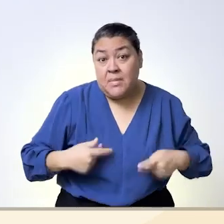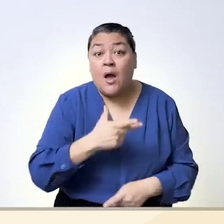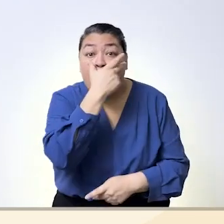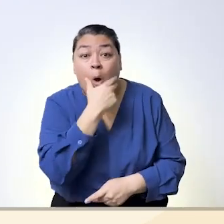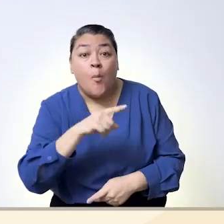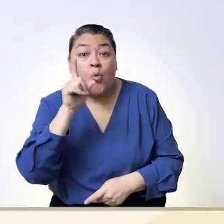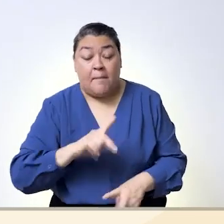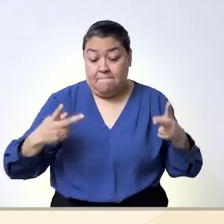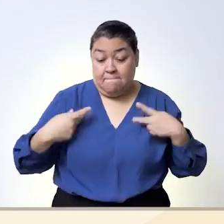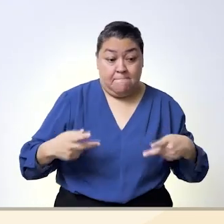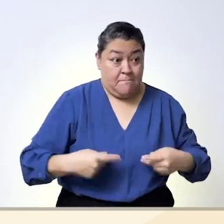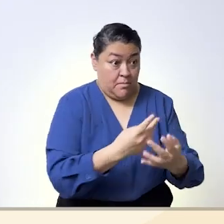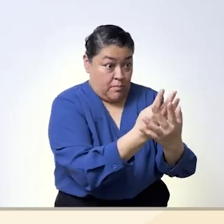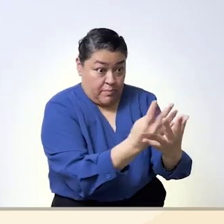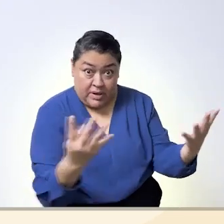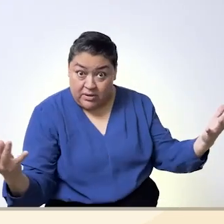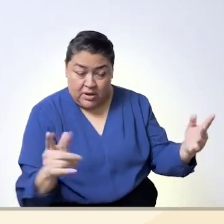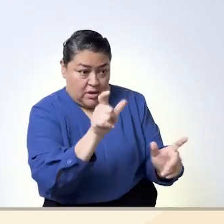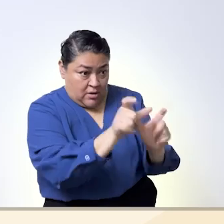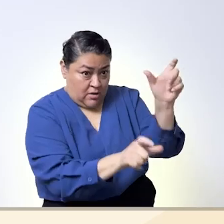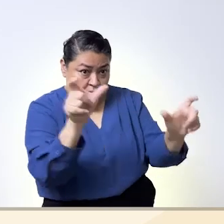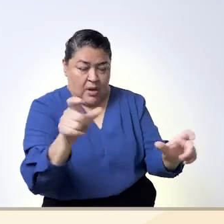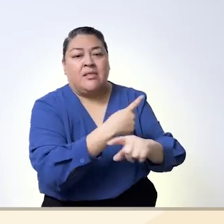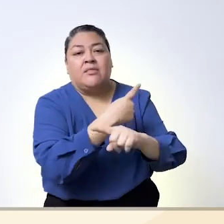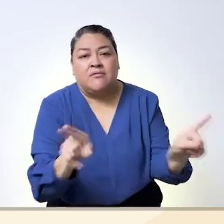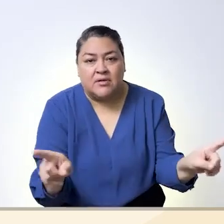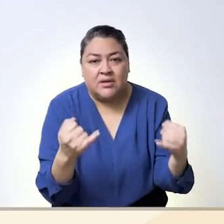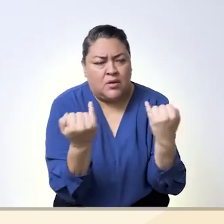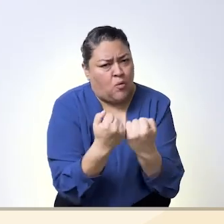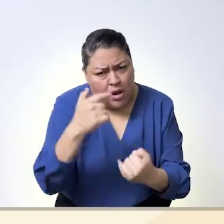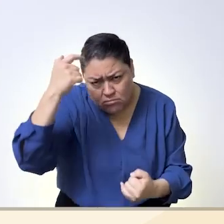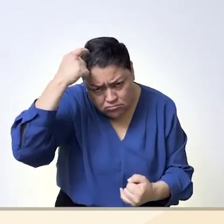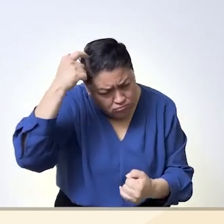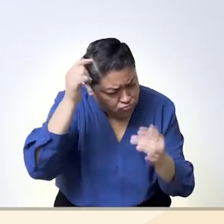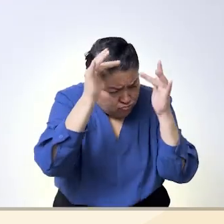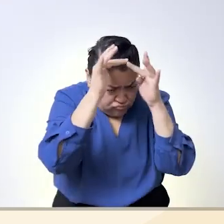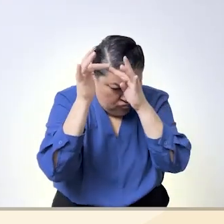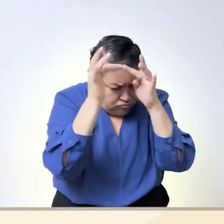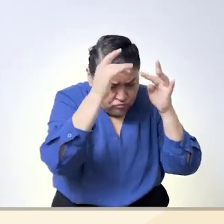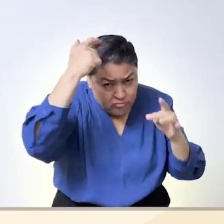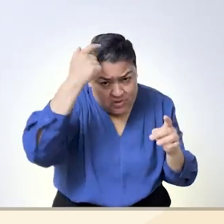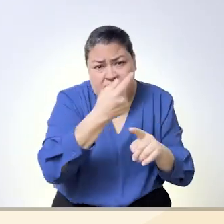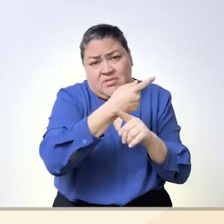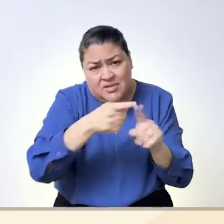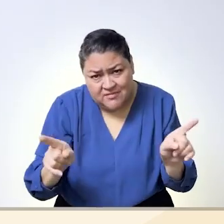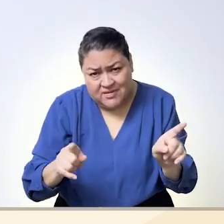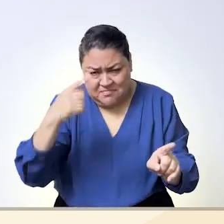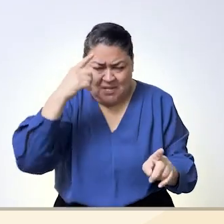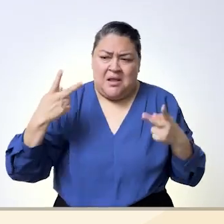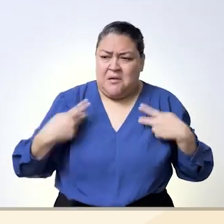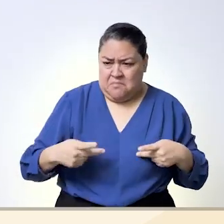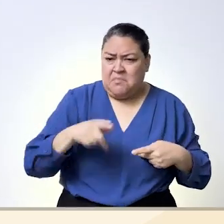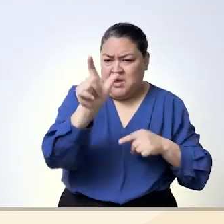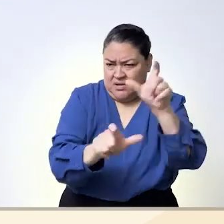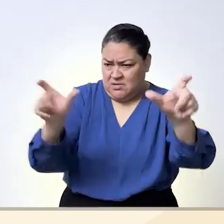la que todes, todas, todos somos diversos, y en este caso, en el sentido de neurodivergencia, nos permite adaptar los espacios también